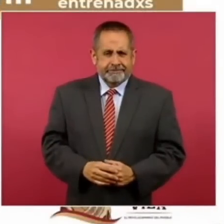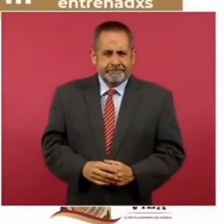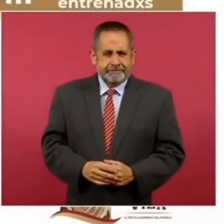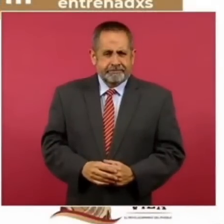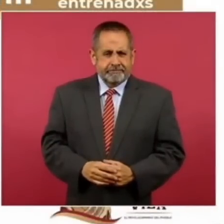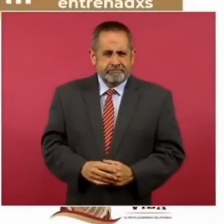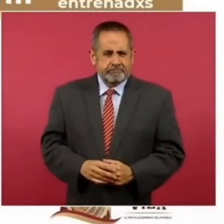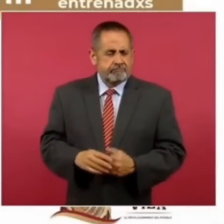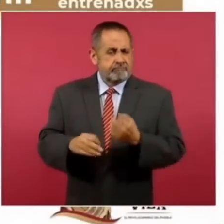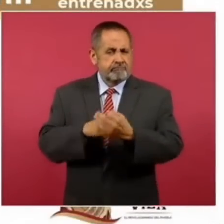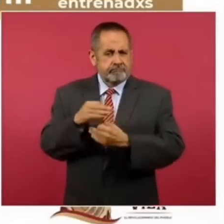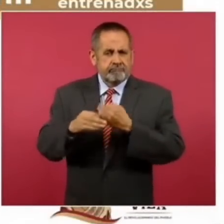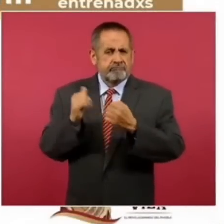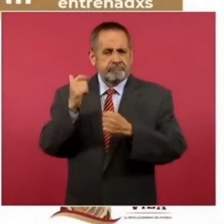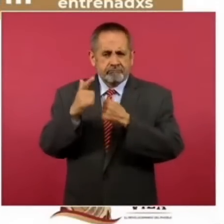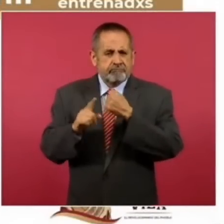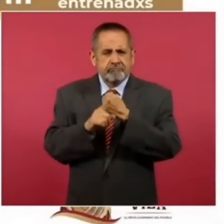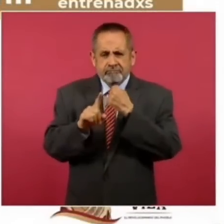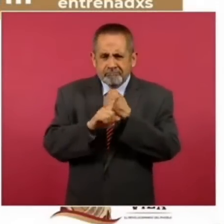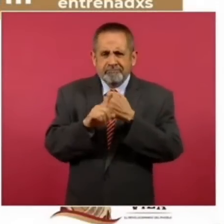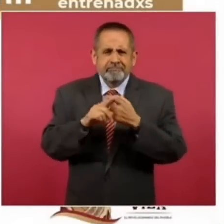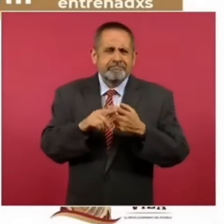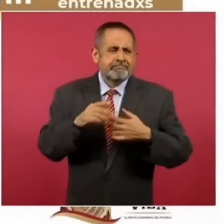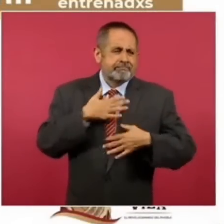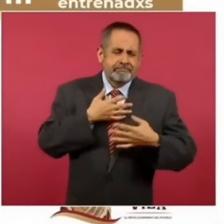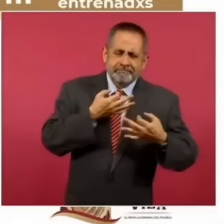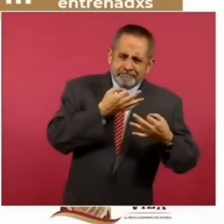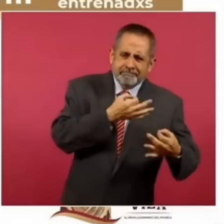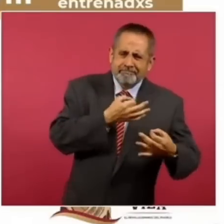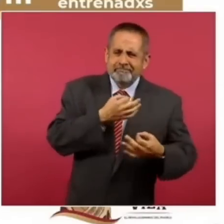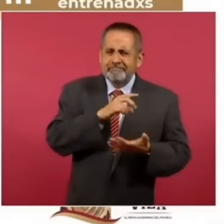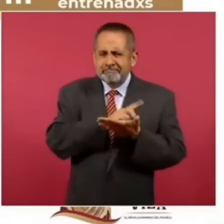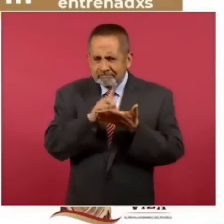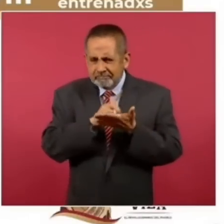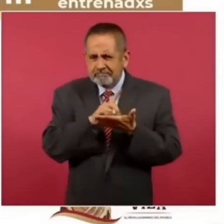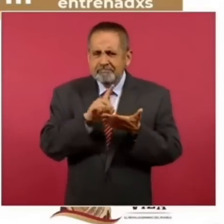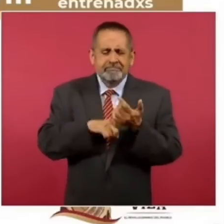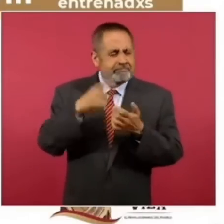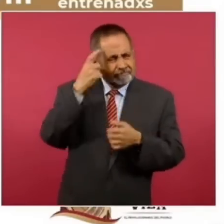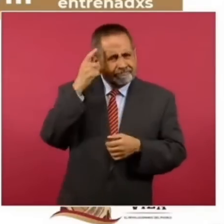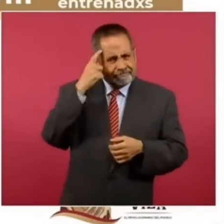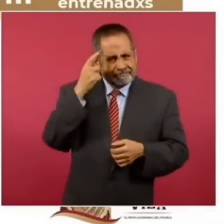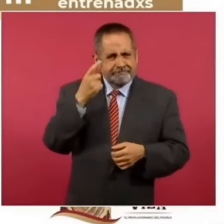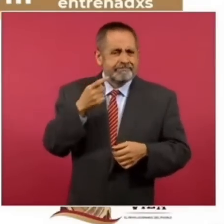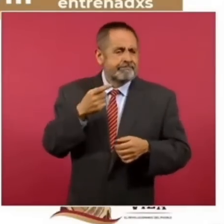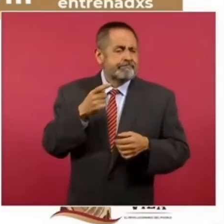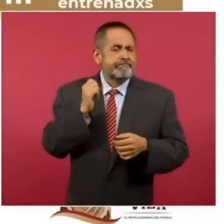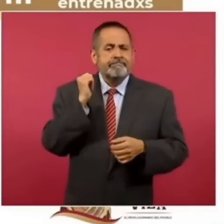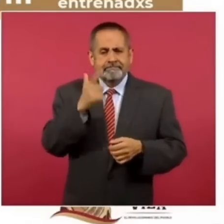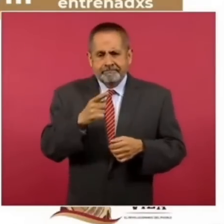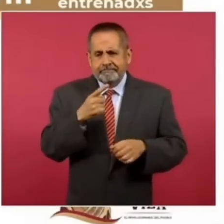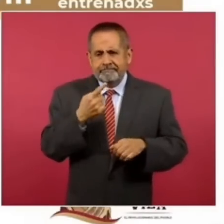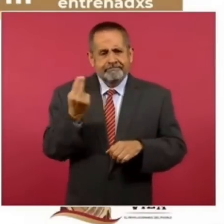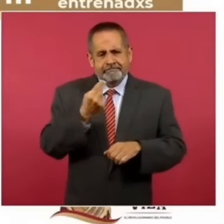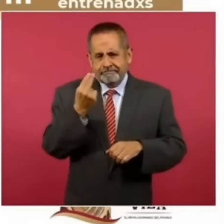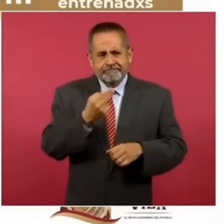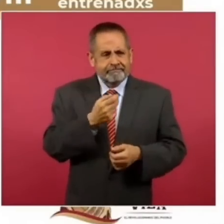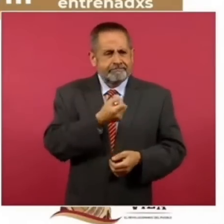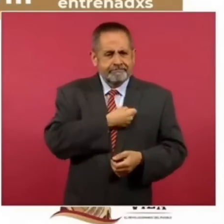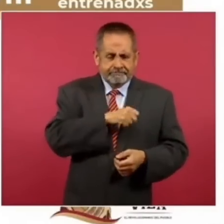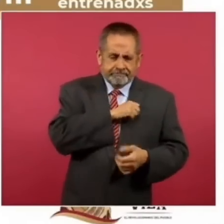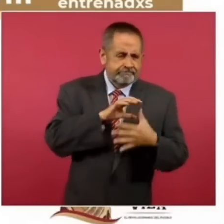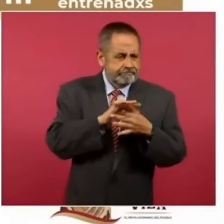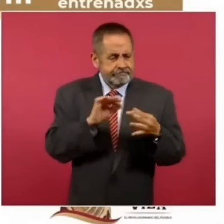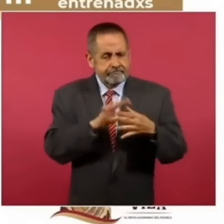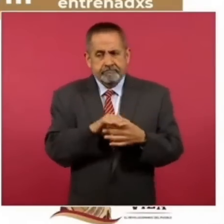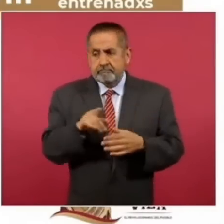los problemas adictivos y también de salud mental. Nuestro equipo de salud mental, a quien nunca nos cansaremos de felicitar